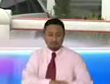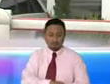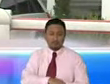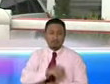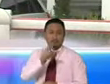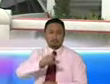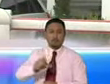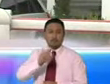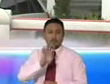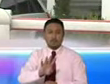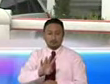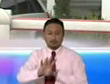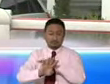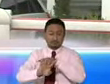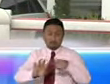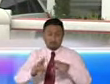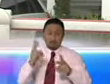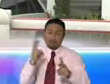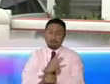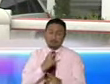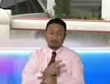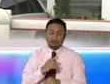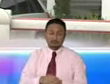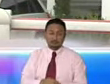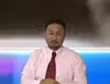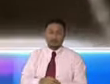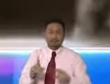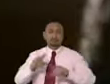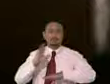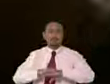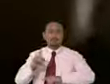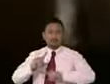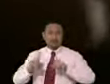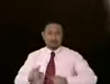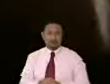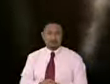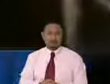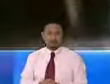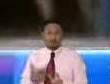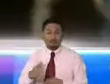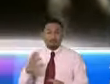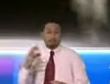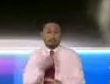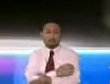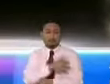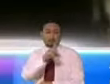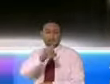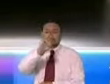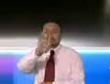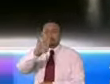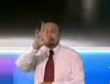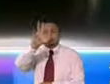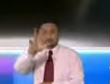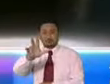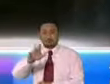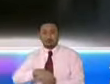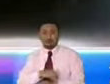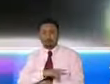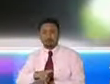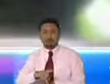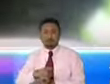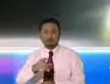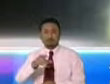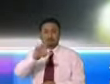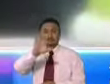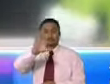sujetos, todos requeridos por la justicia por diferentes delitos. En el Fortaleza 137 operaron en la provincia de Manabí, en los cantones de